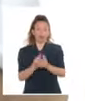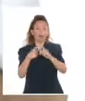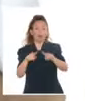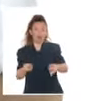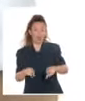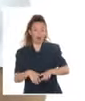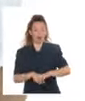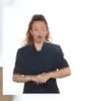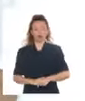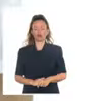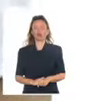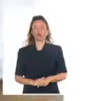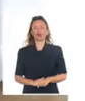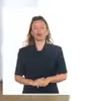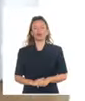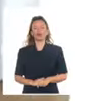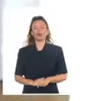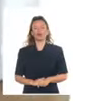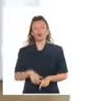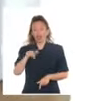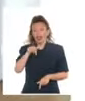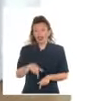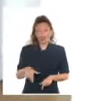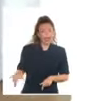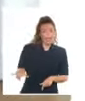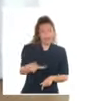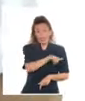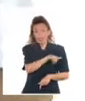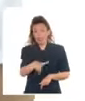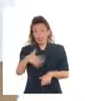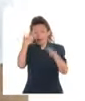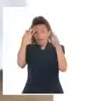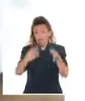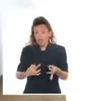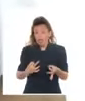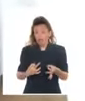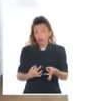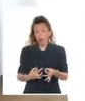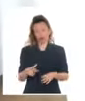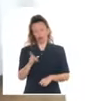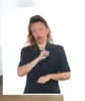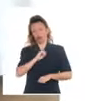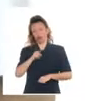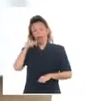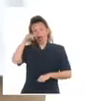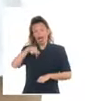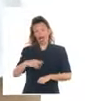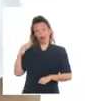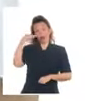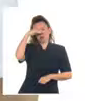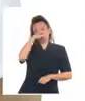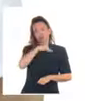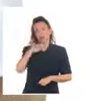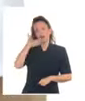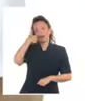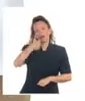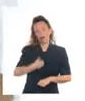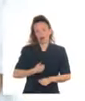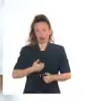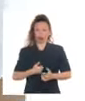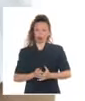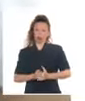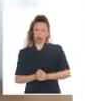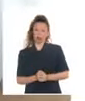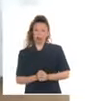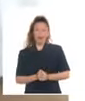incluso ya no es el mismo es mejor está más